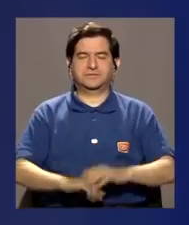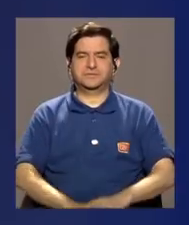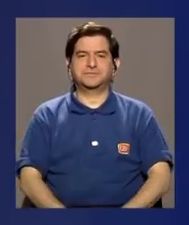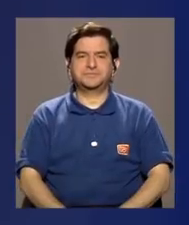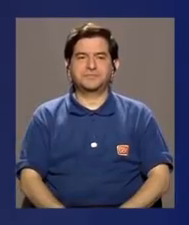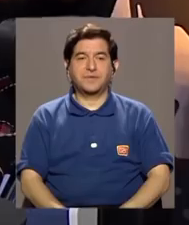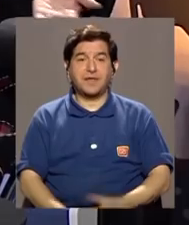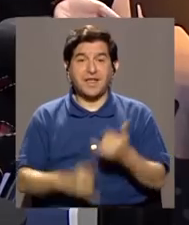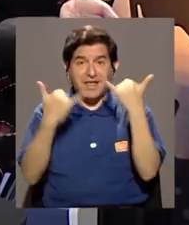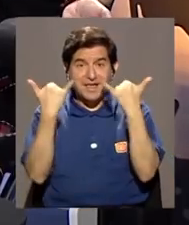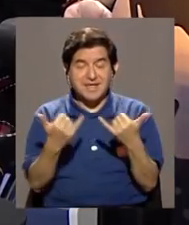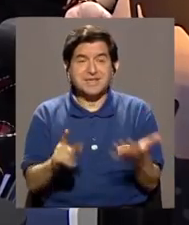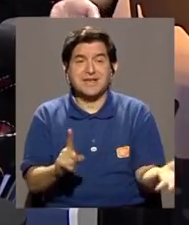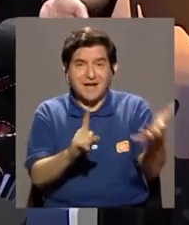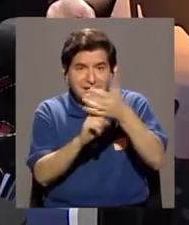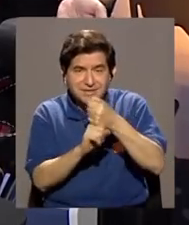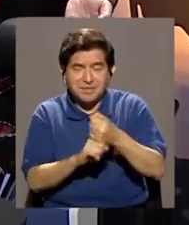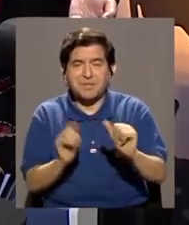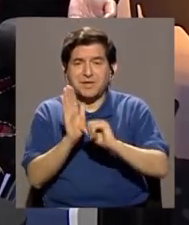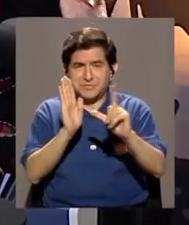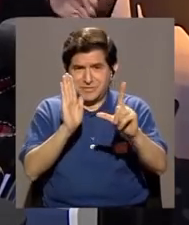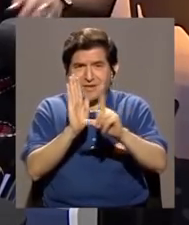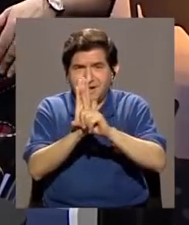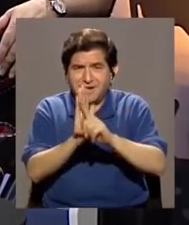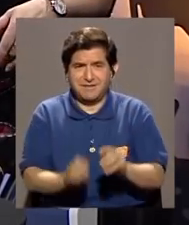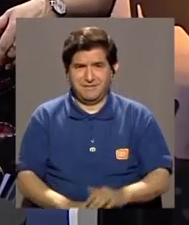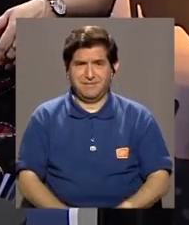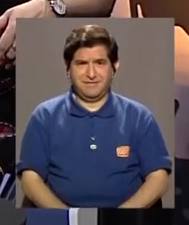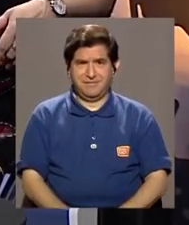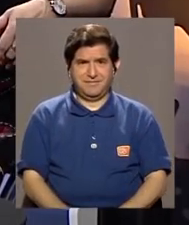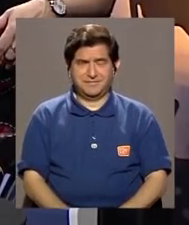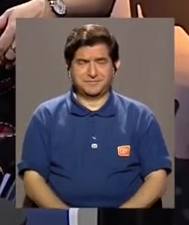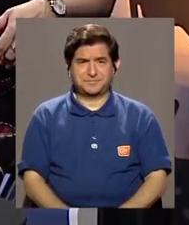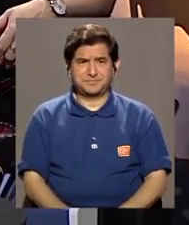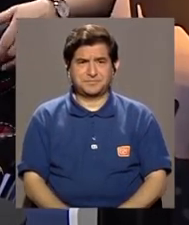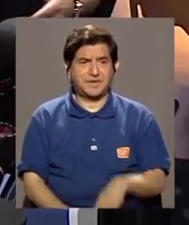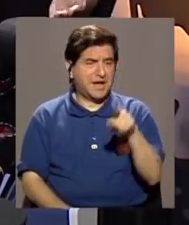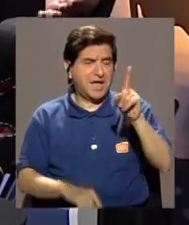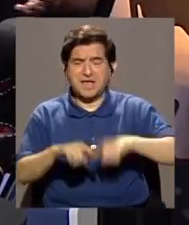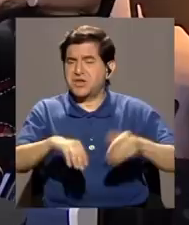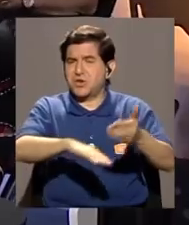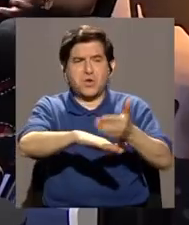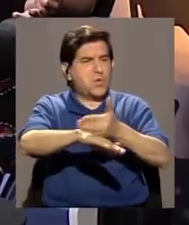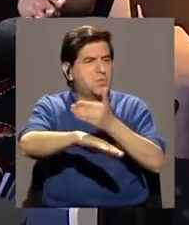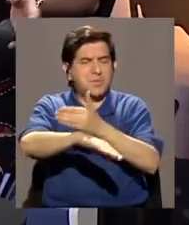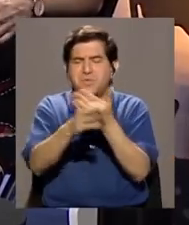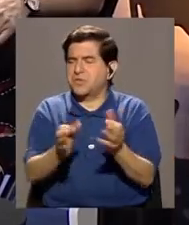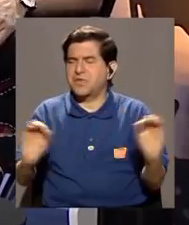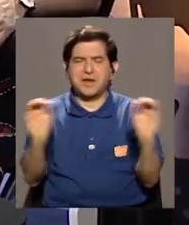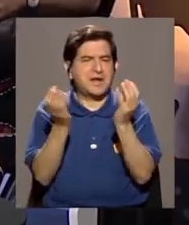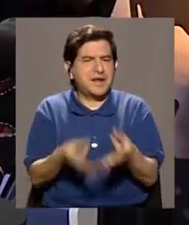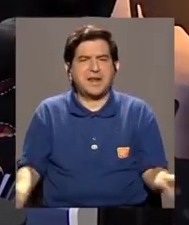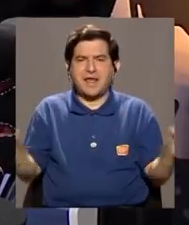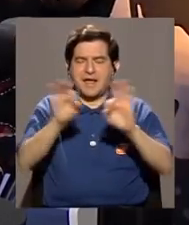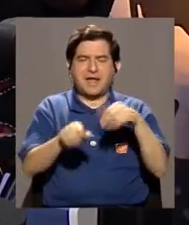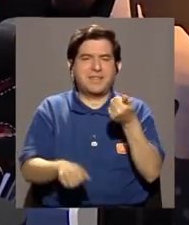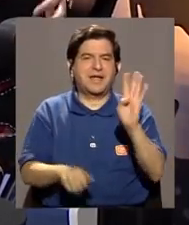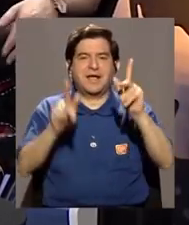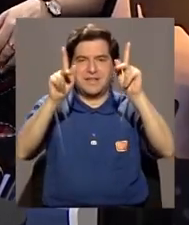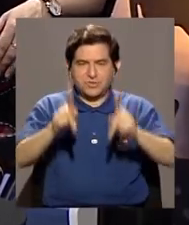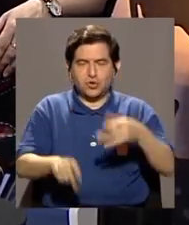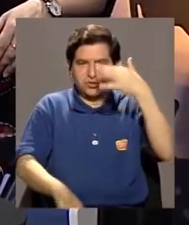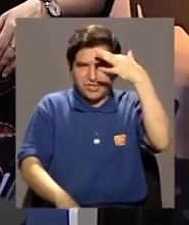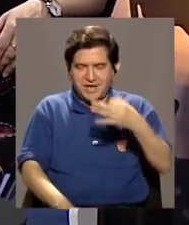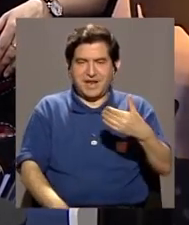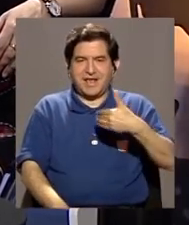es antidemocrático y estamos ya atrapados la asamblea legislativa no va a poder avanzar y nada significativo porque 14